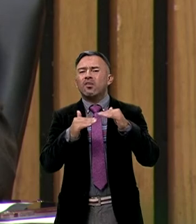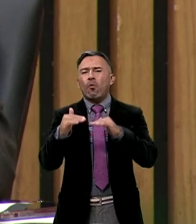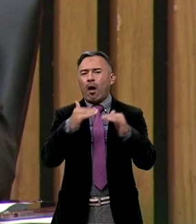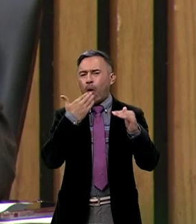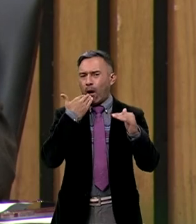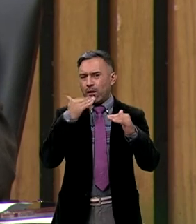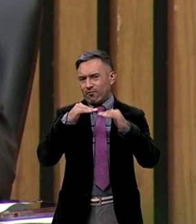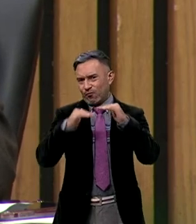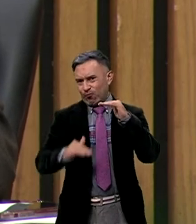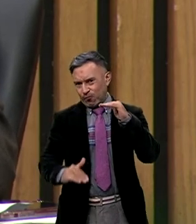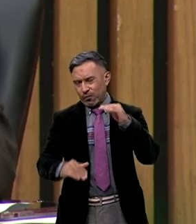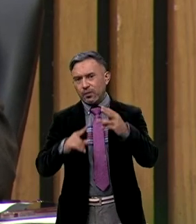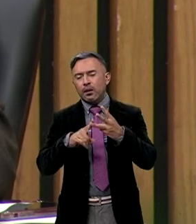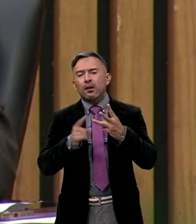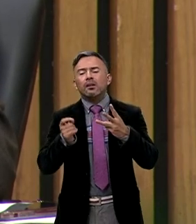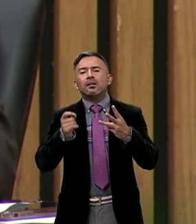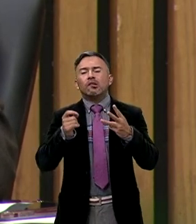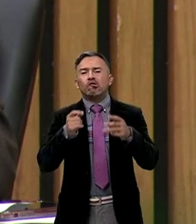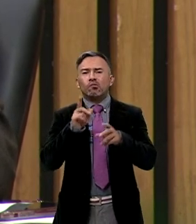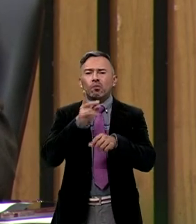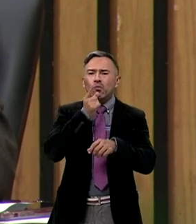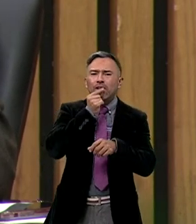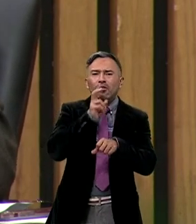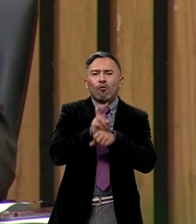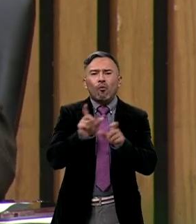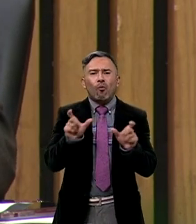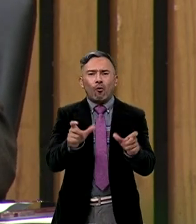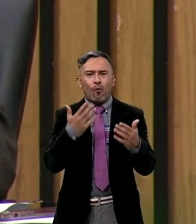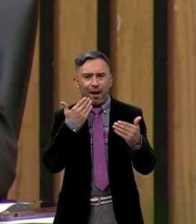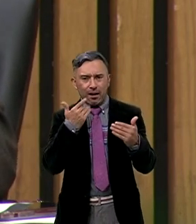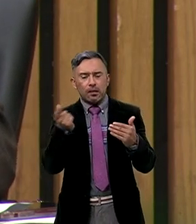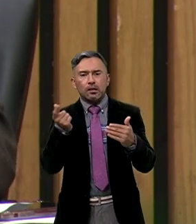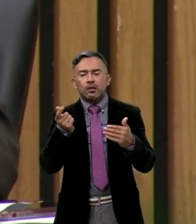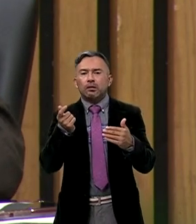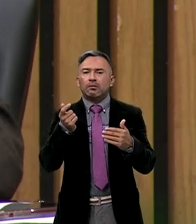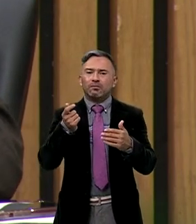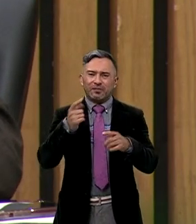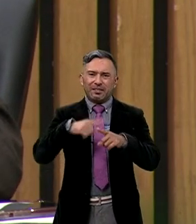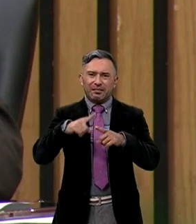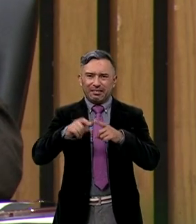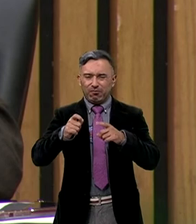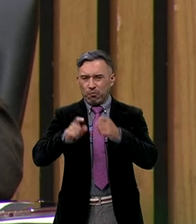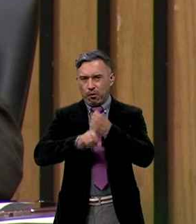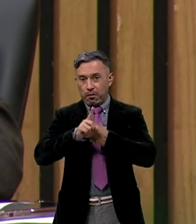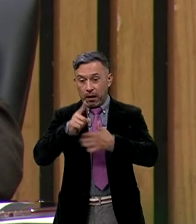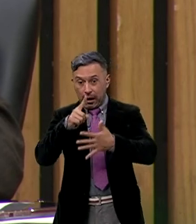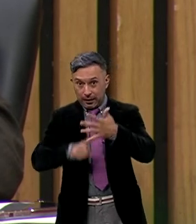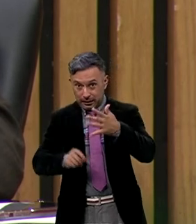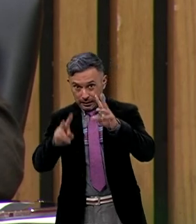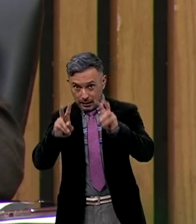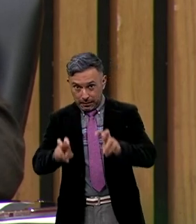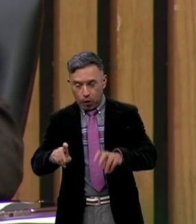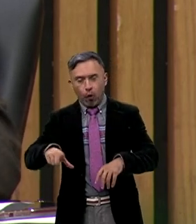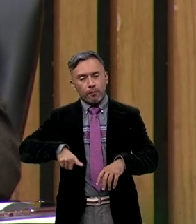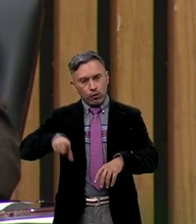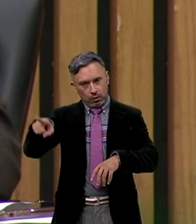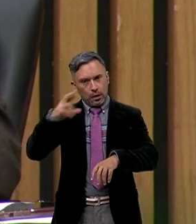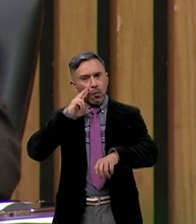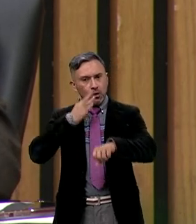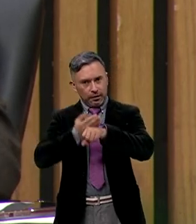y la inseguridad de la cual el gobierno debe de combatirla el partido que